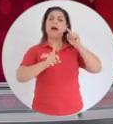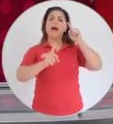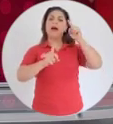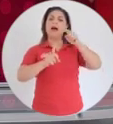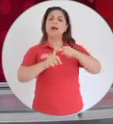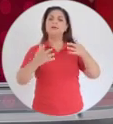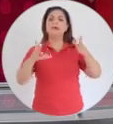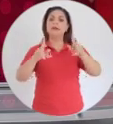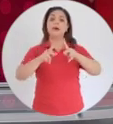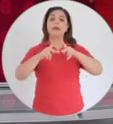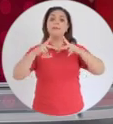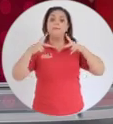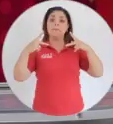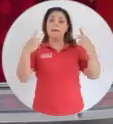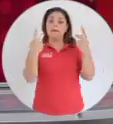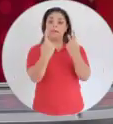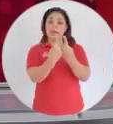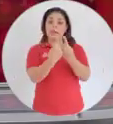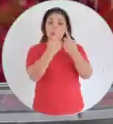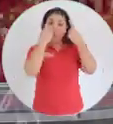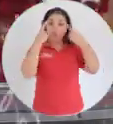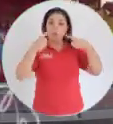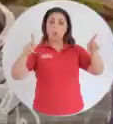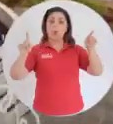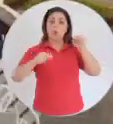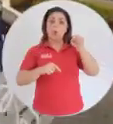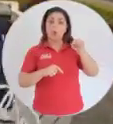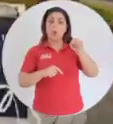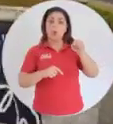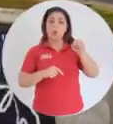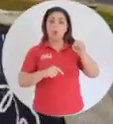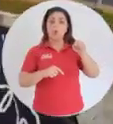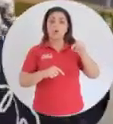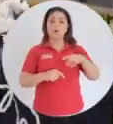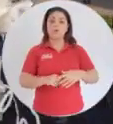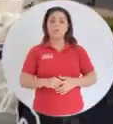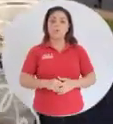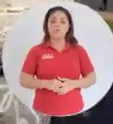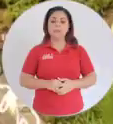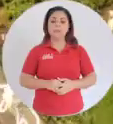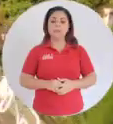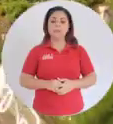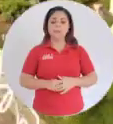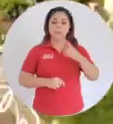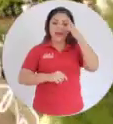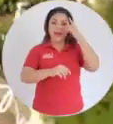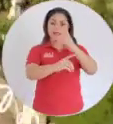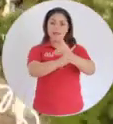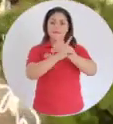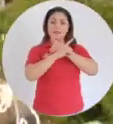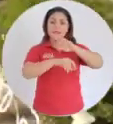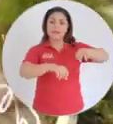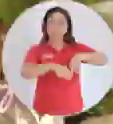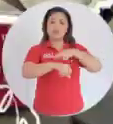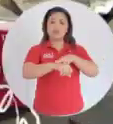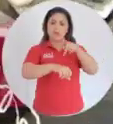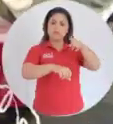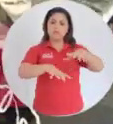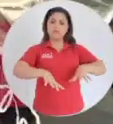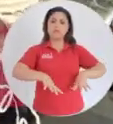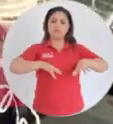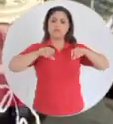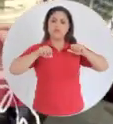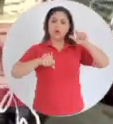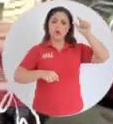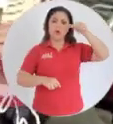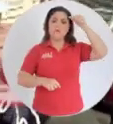que fundó la insurgencia, el Frente Farabundo Martí para la Liberación Nacional, llegó a ejercer